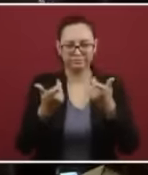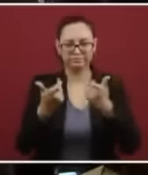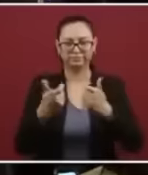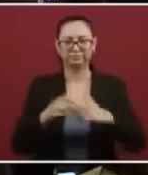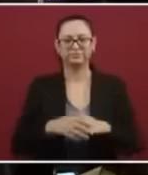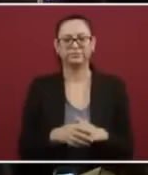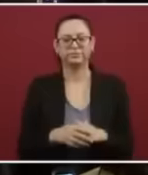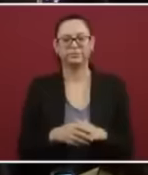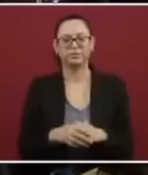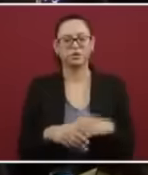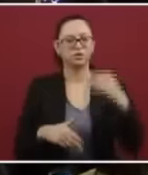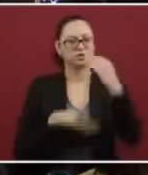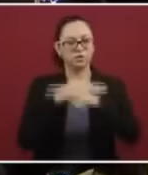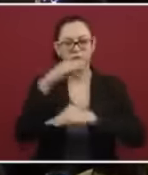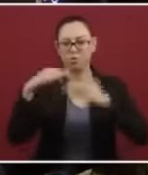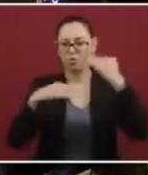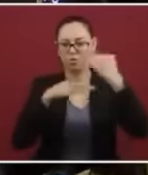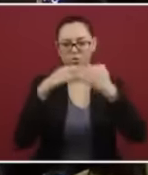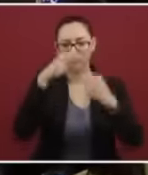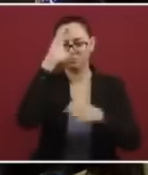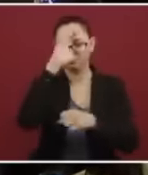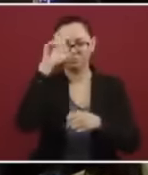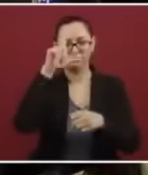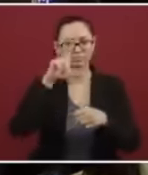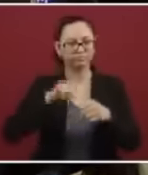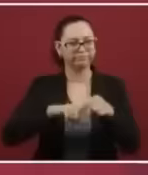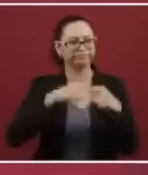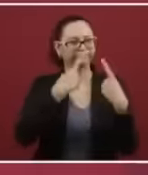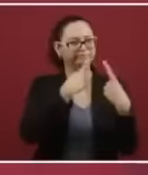de todas las culturas,